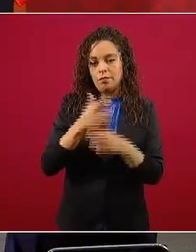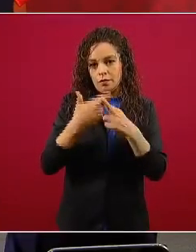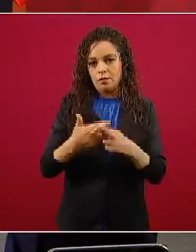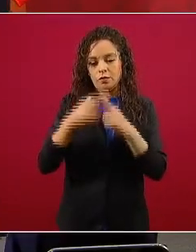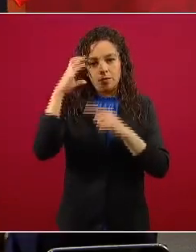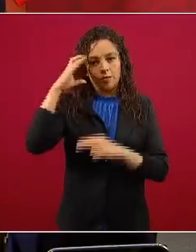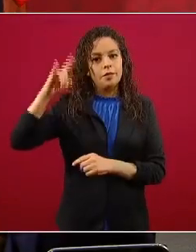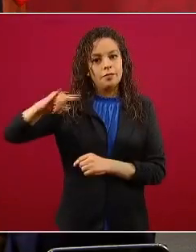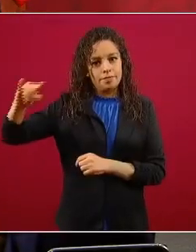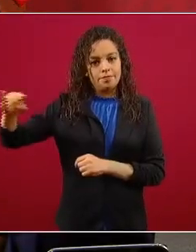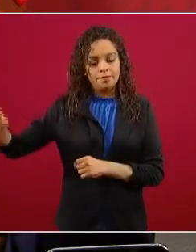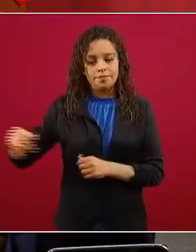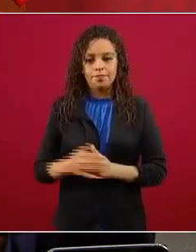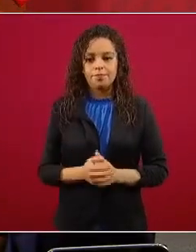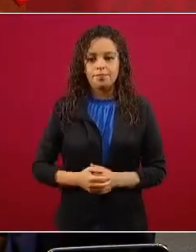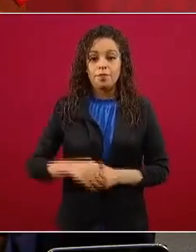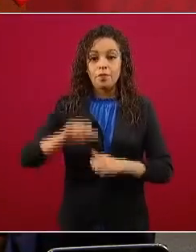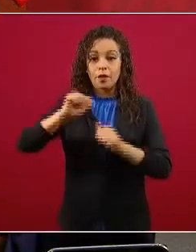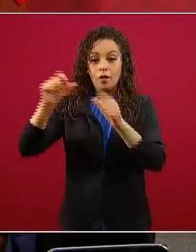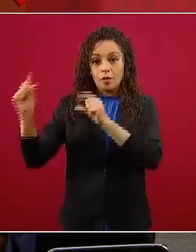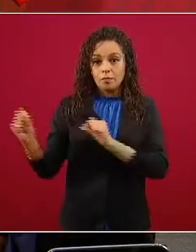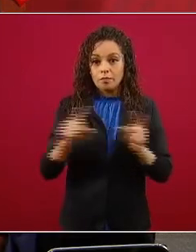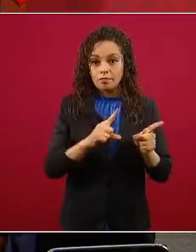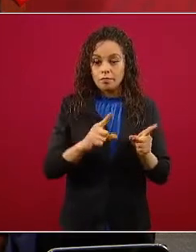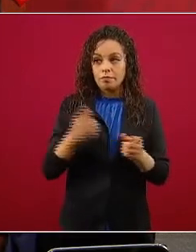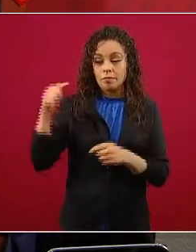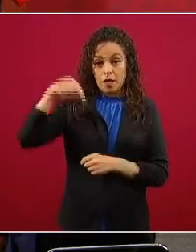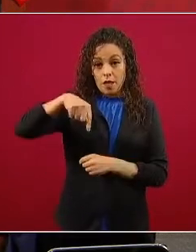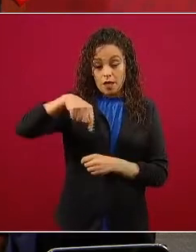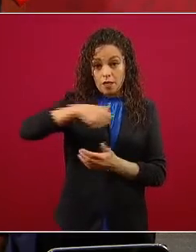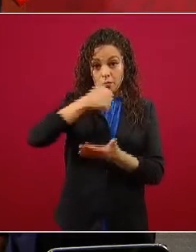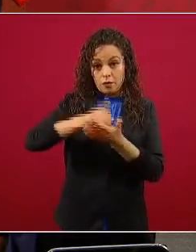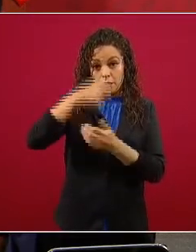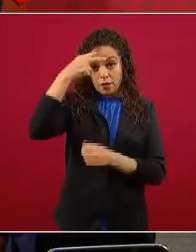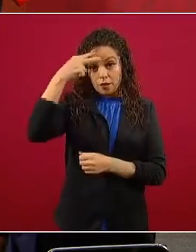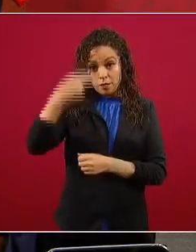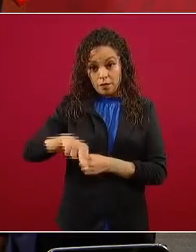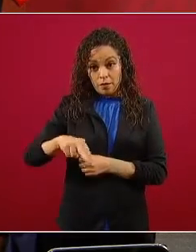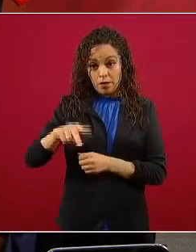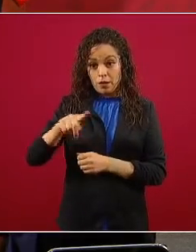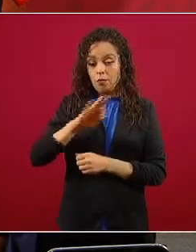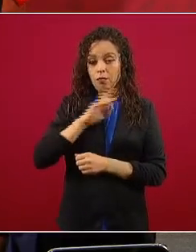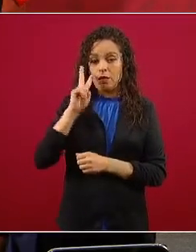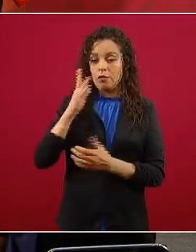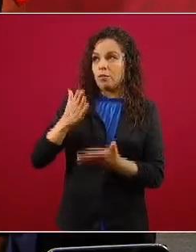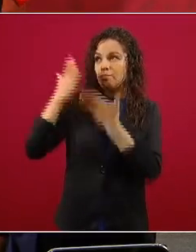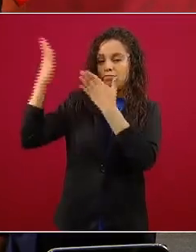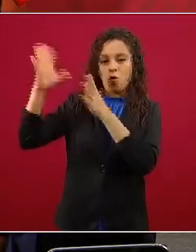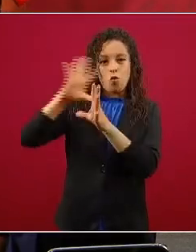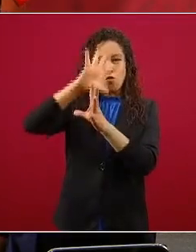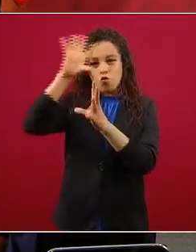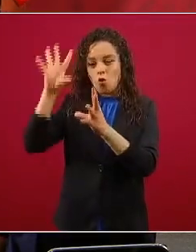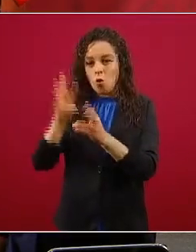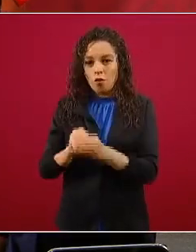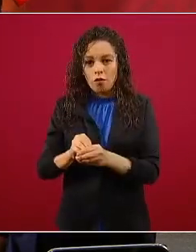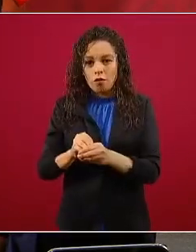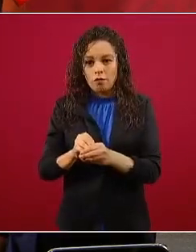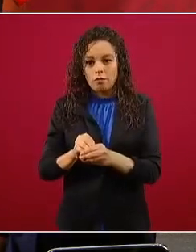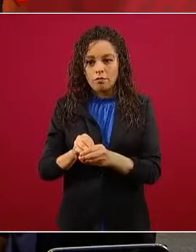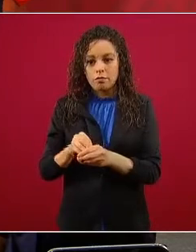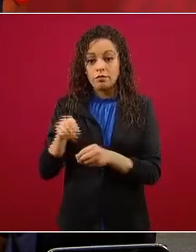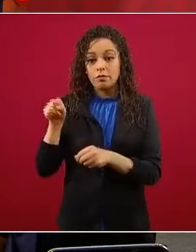es una herramienta que tiene la Ciudad de México. Todo esto es el caso de la Ciudad de México, pero este mismo modelo es